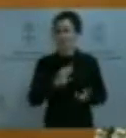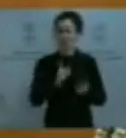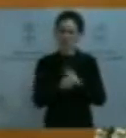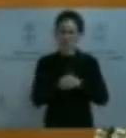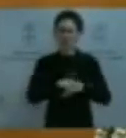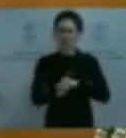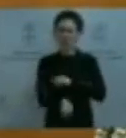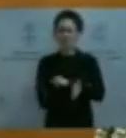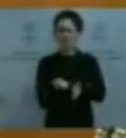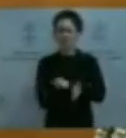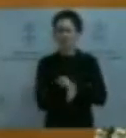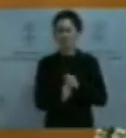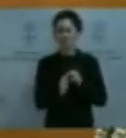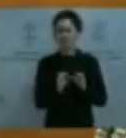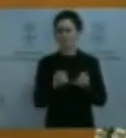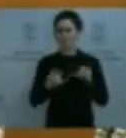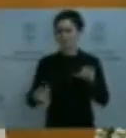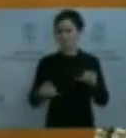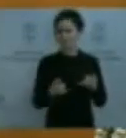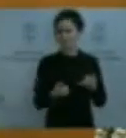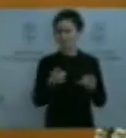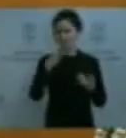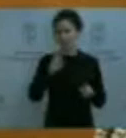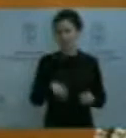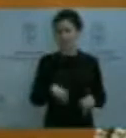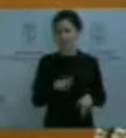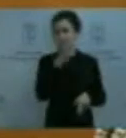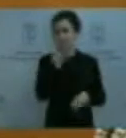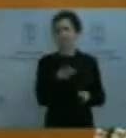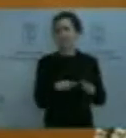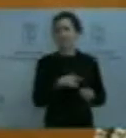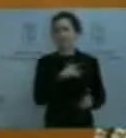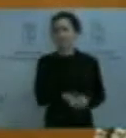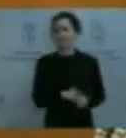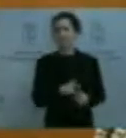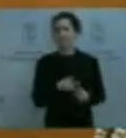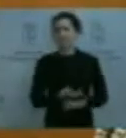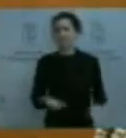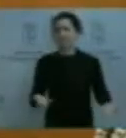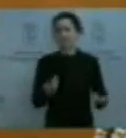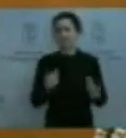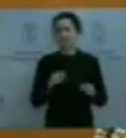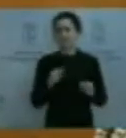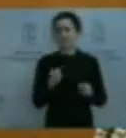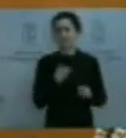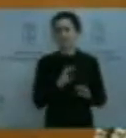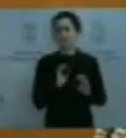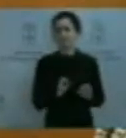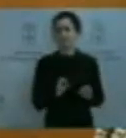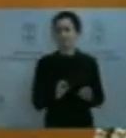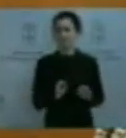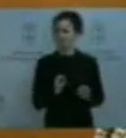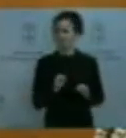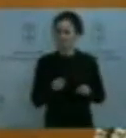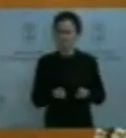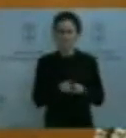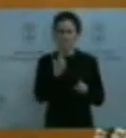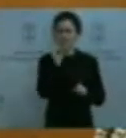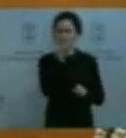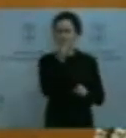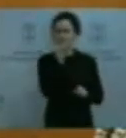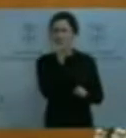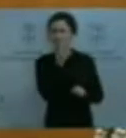margen de confianza, señor consejero, se le está acabando. Está usted cometiendo los mismos errores en la gestión que sus predecesores en